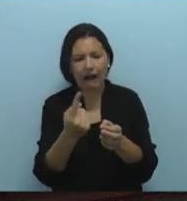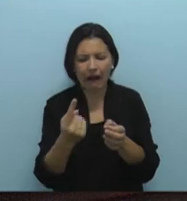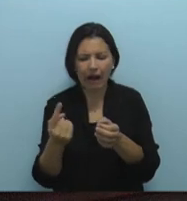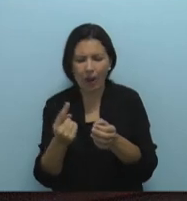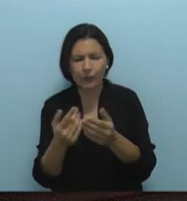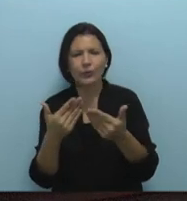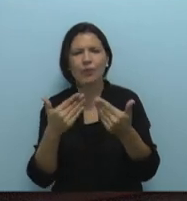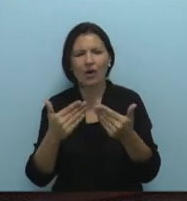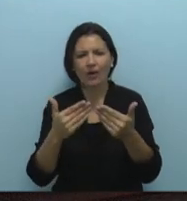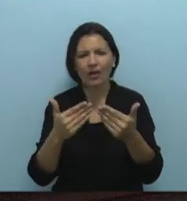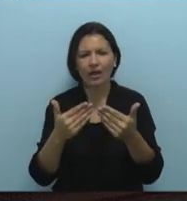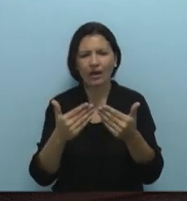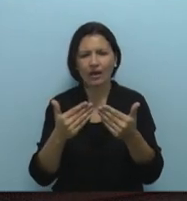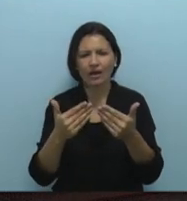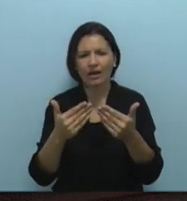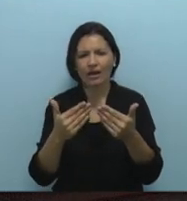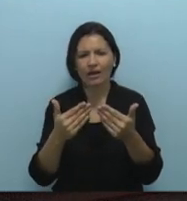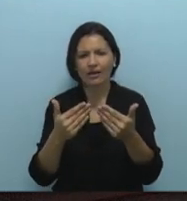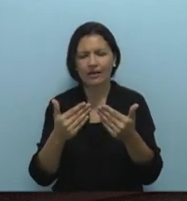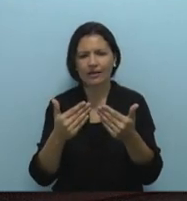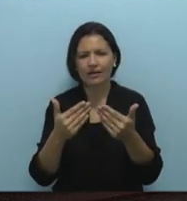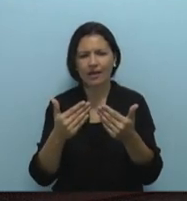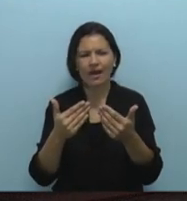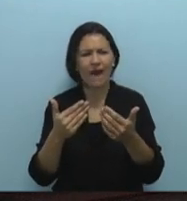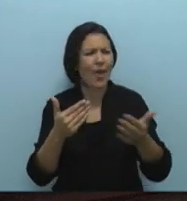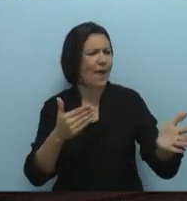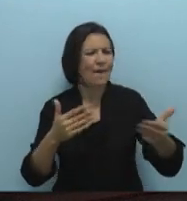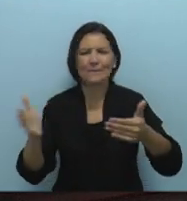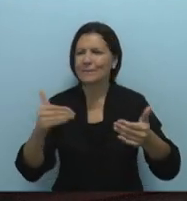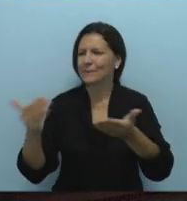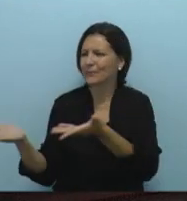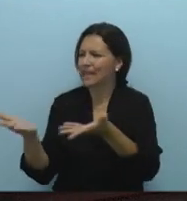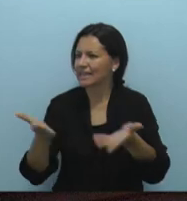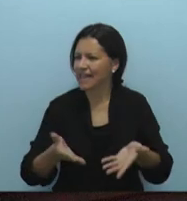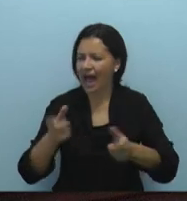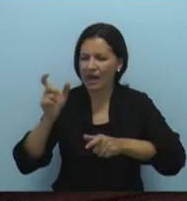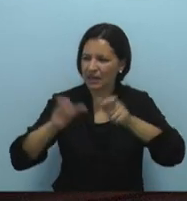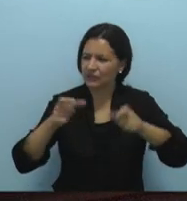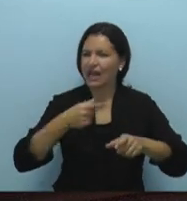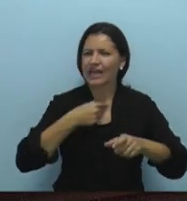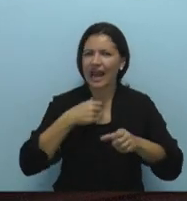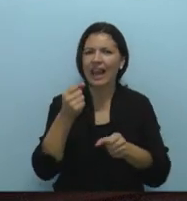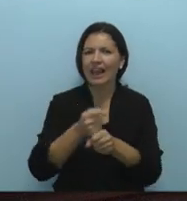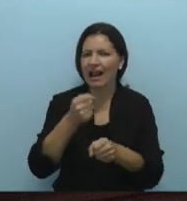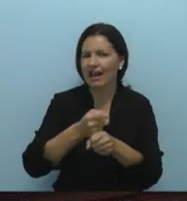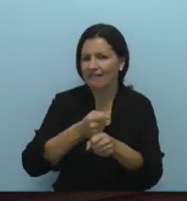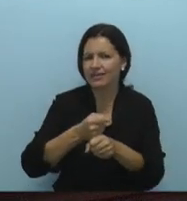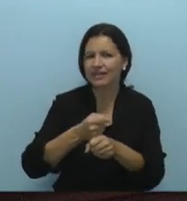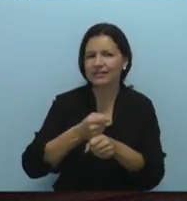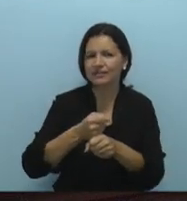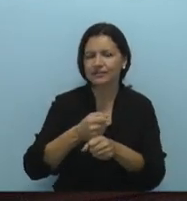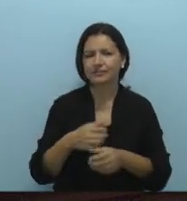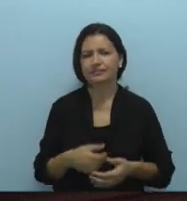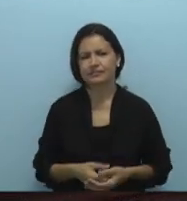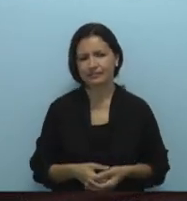participación ciudadana una forma de sumar a los ciudadanos que quieran participar en acciones, en este caso ambientales.